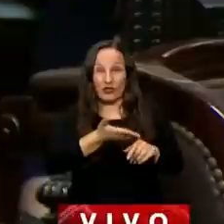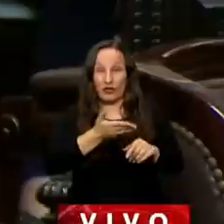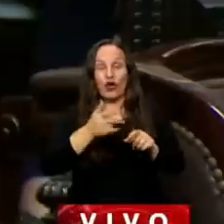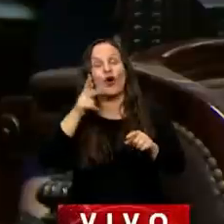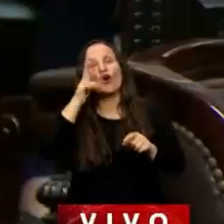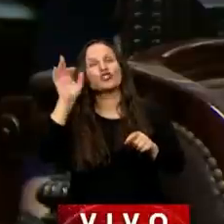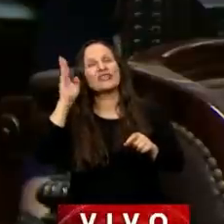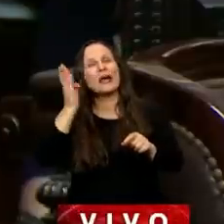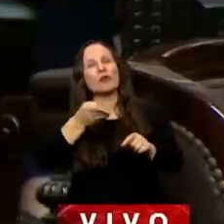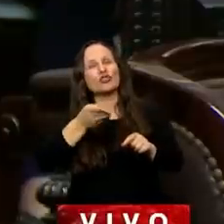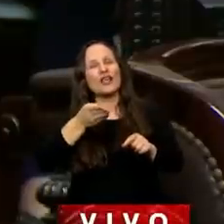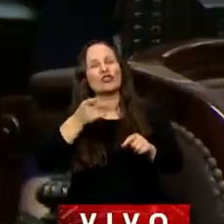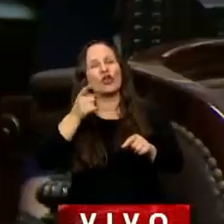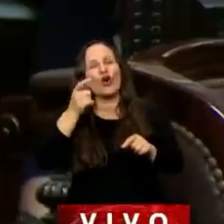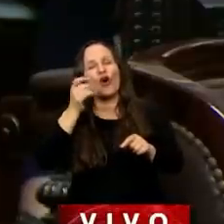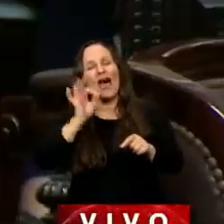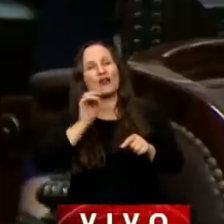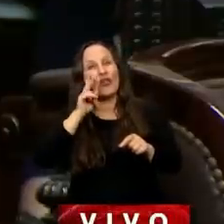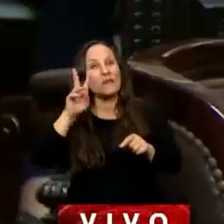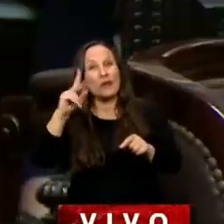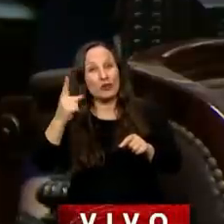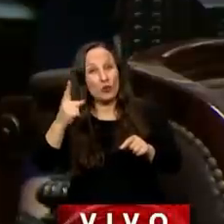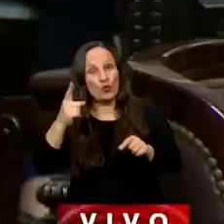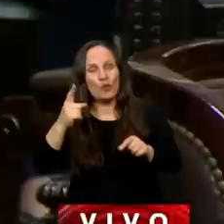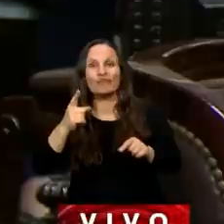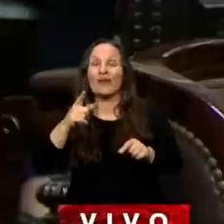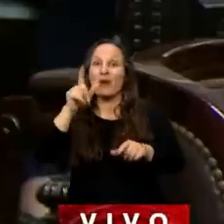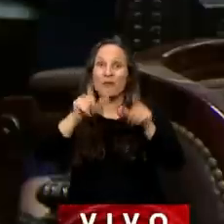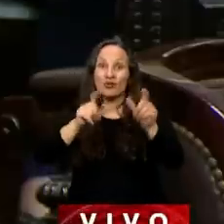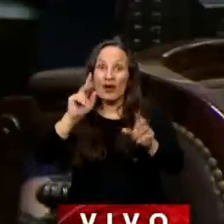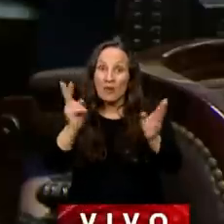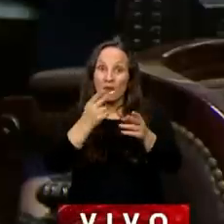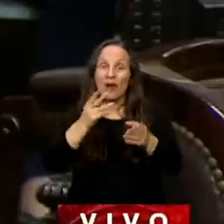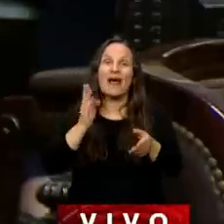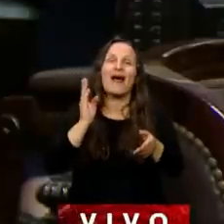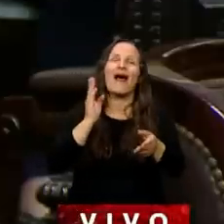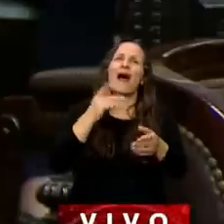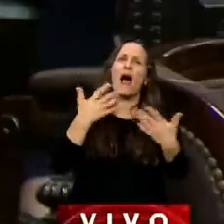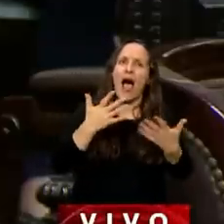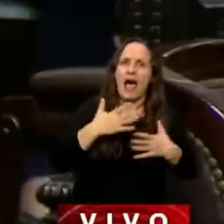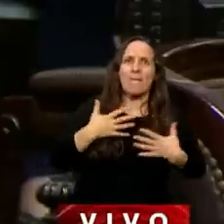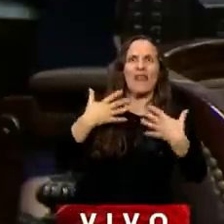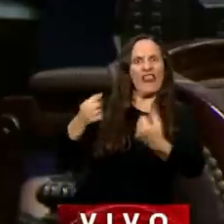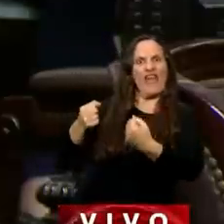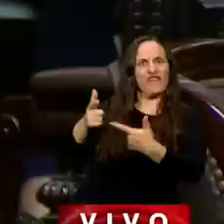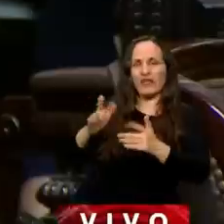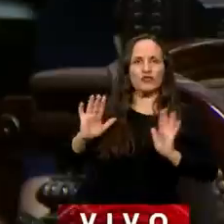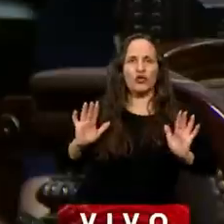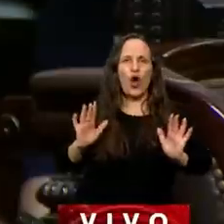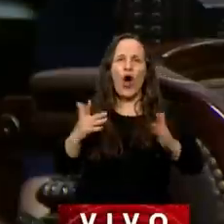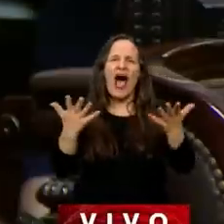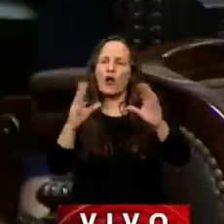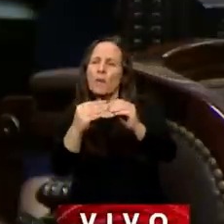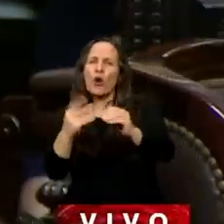80% en el 2021. Casi de la mitad de esas muertes no son en defensa propia. Tienen que ver con conflictos interpersonales